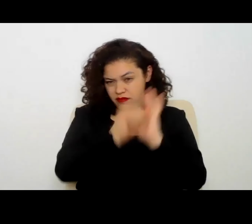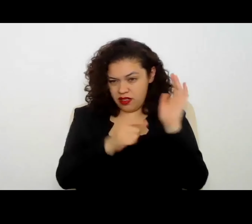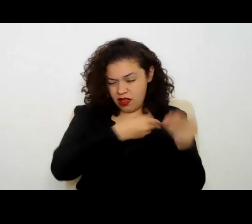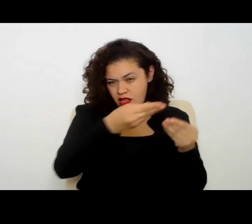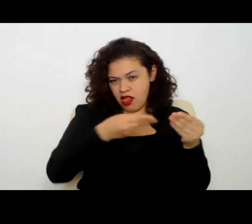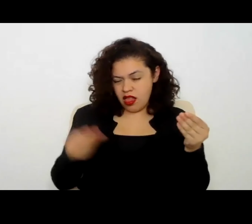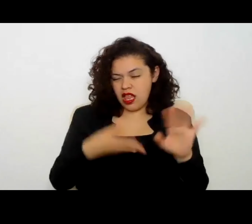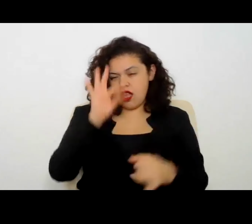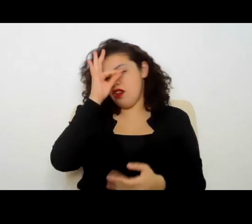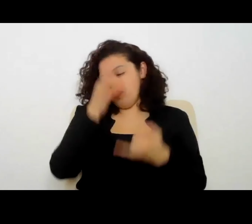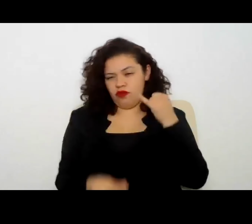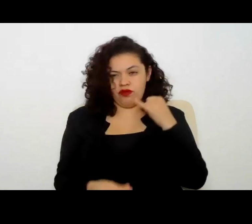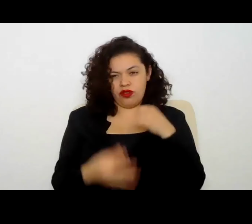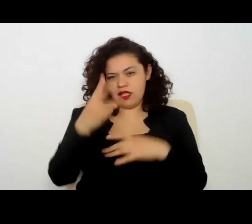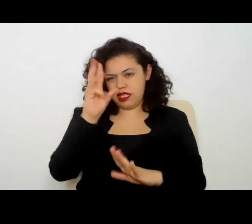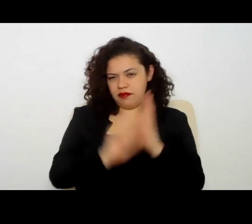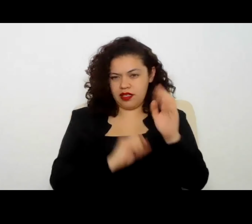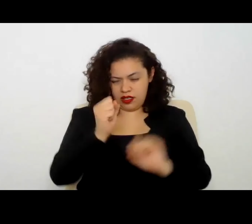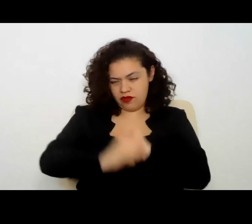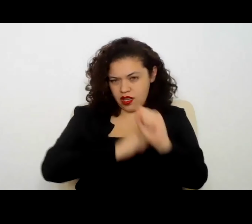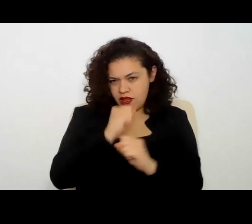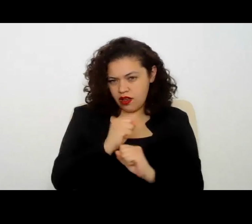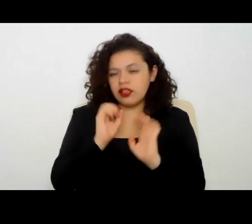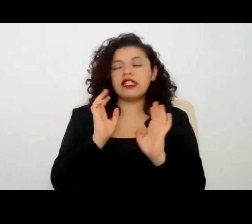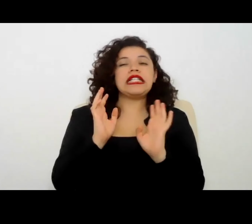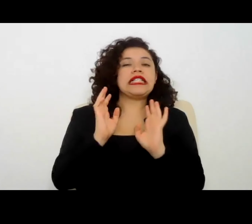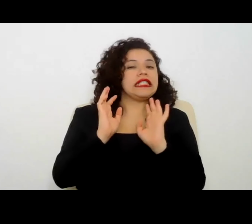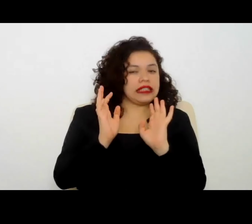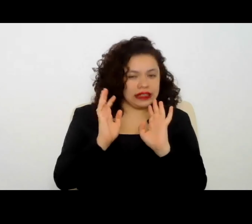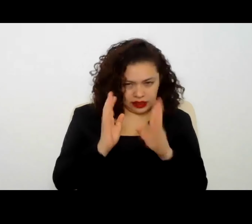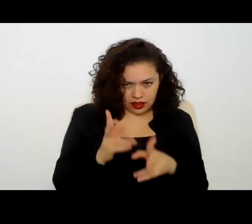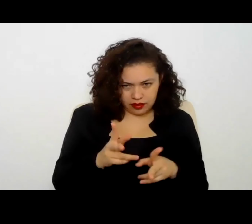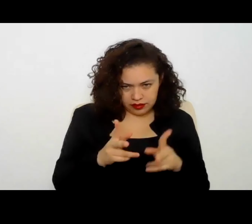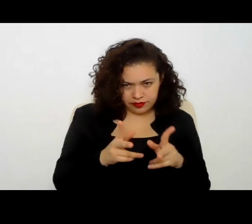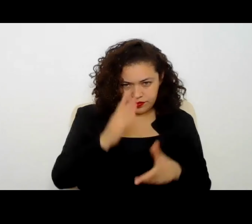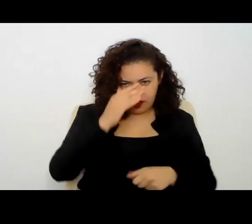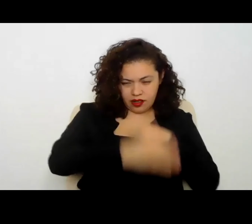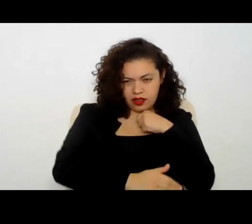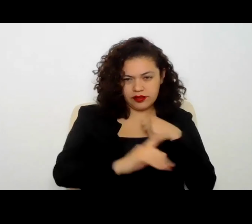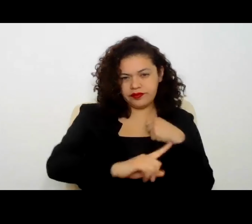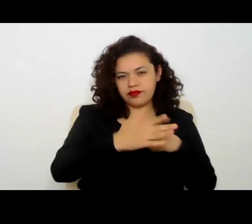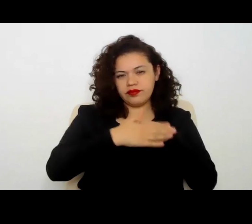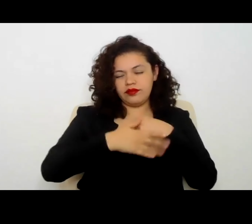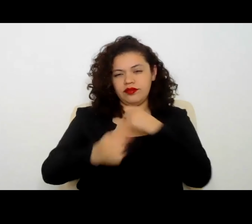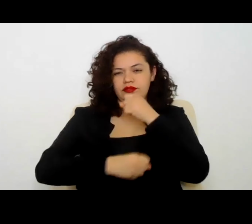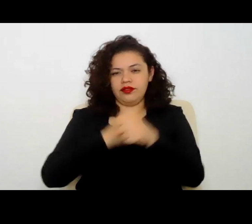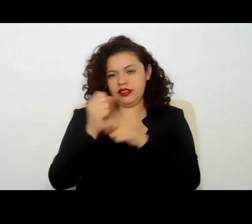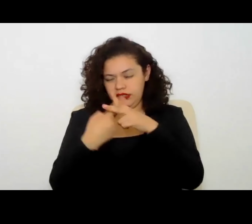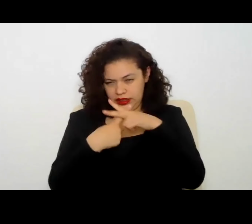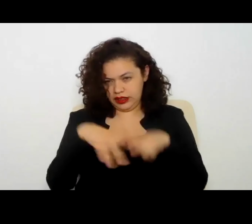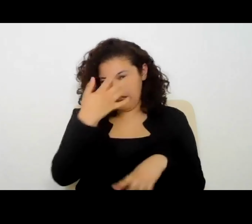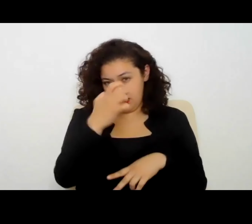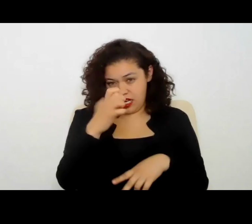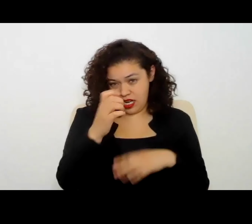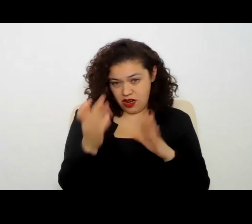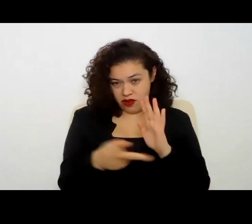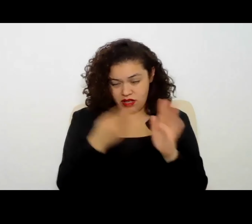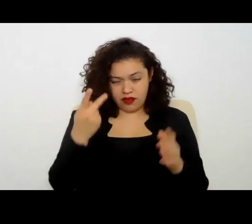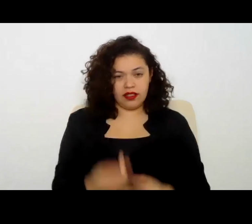trimestre del año, ahí se cortaría y al siguiente año volvería a empezar, en dado caso, el acumular y